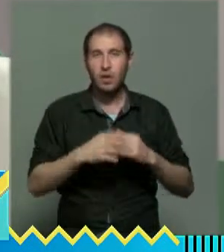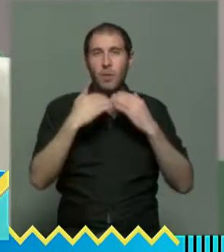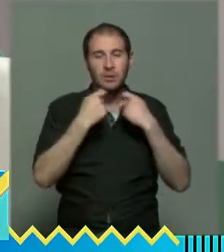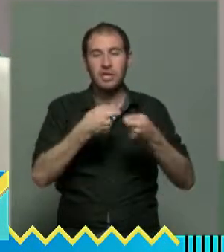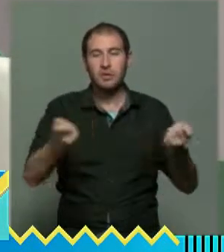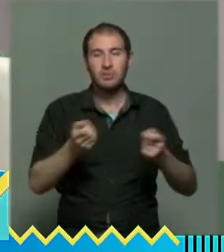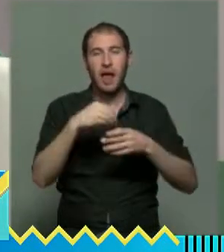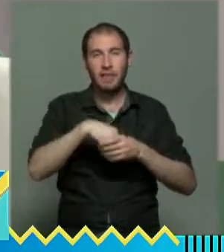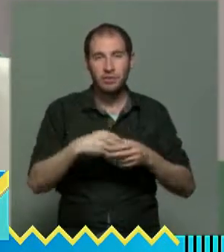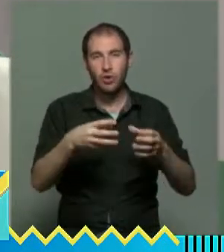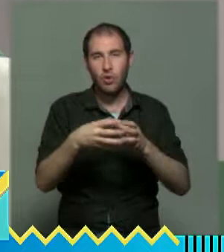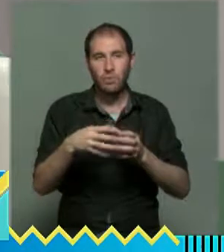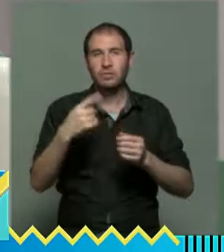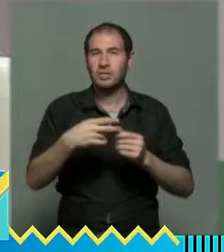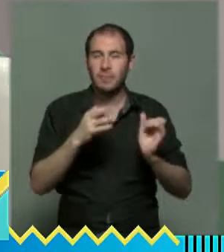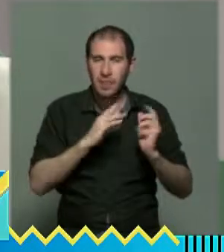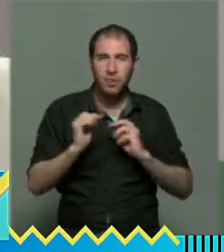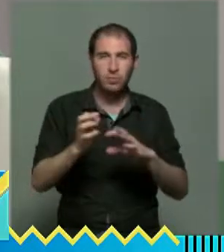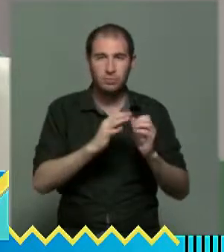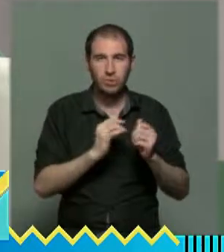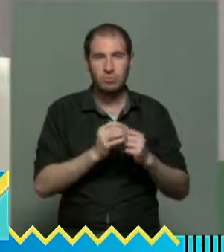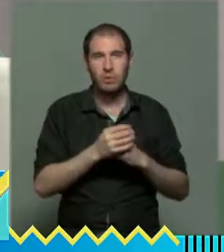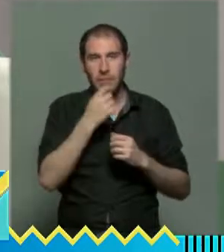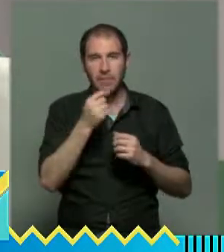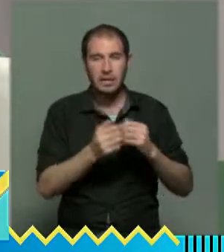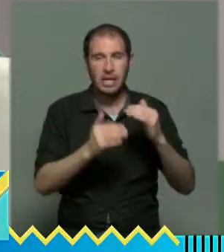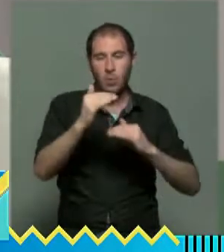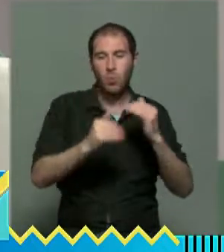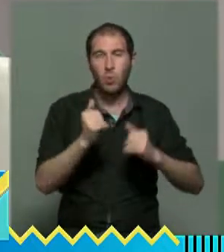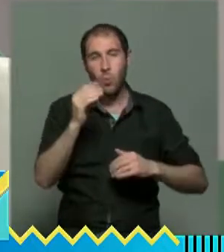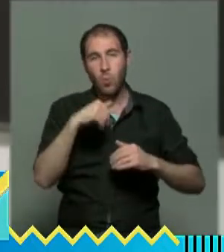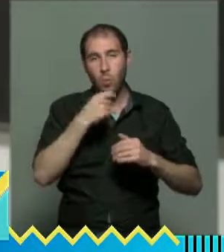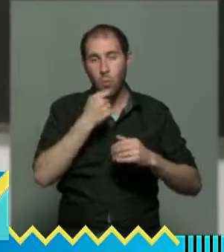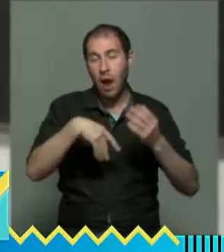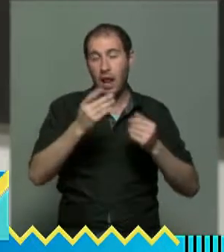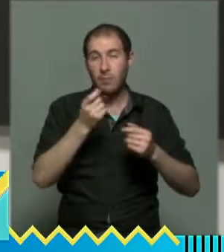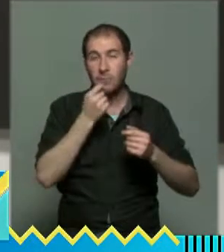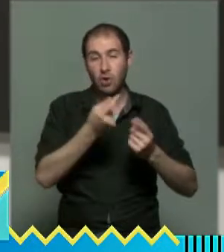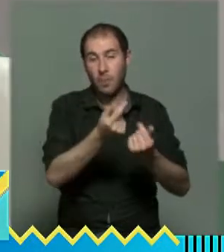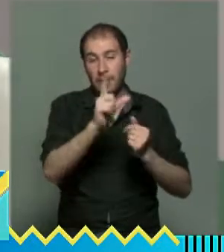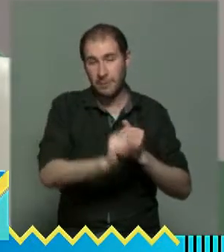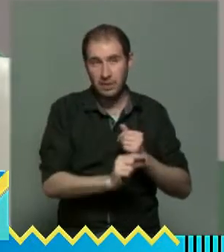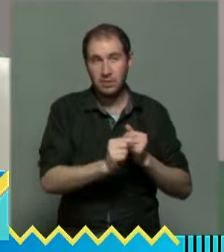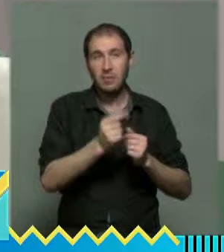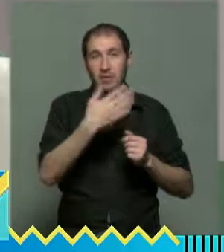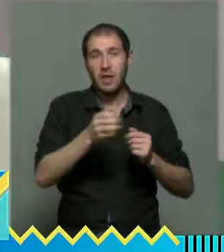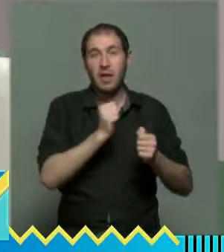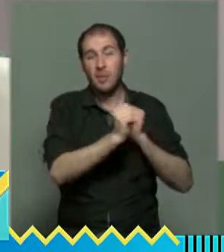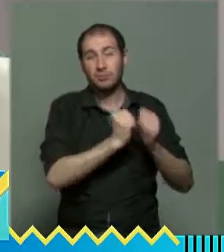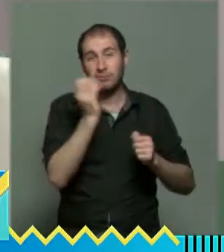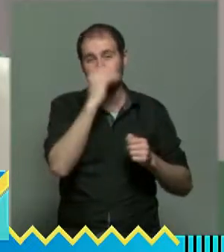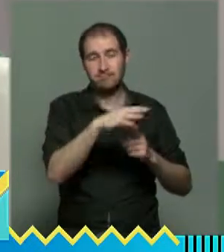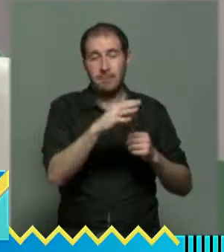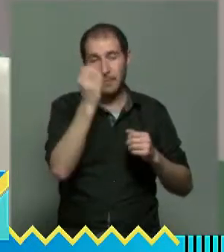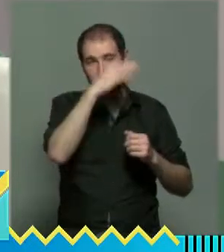distribución interna del sector, que siempre es una discusión de cuál es la más justa, en el fondo, cuando hay menos consumo, hay menos productores del otro lado. O